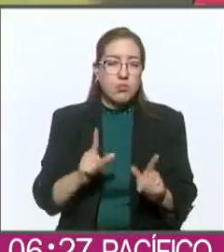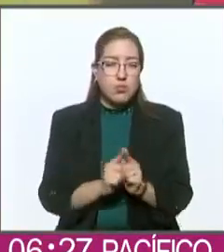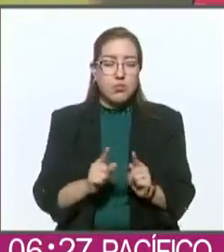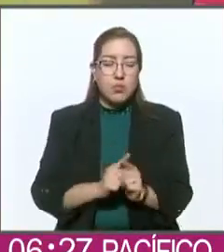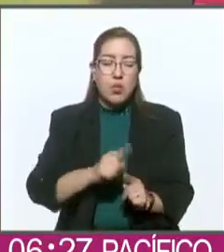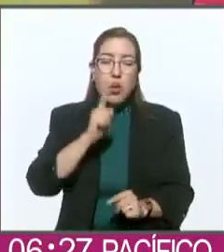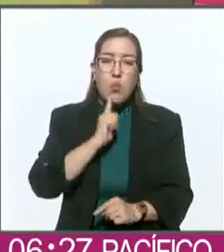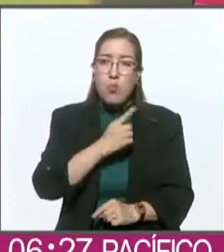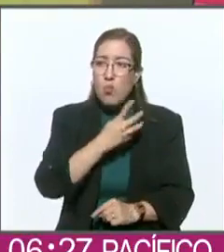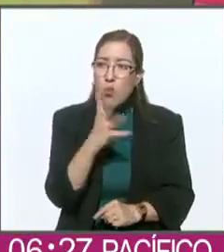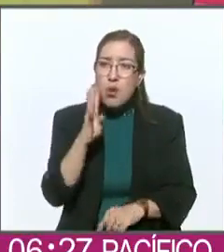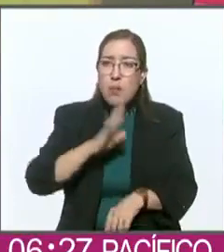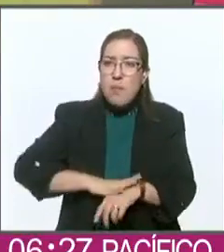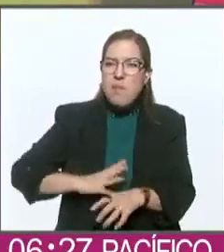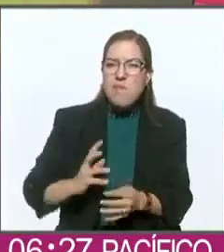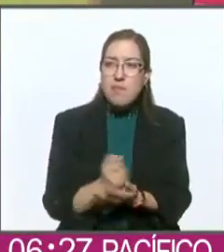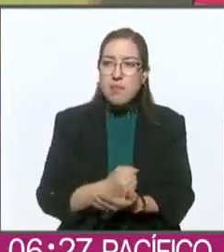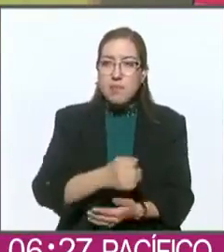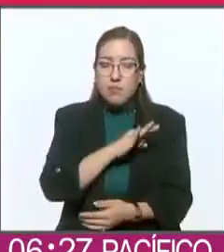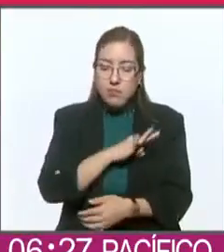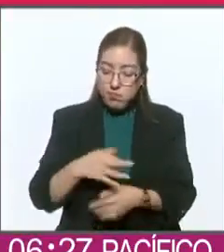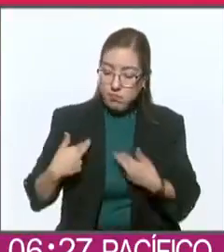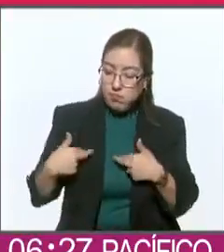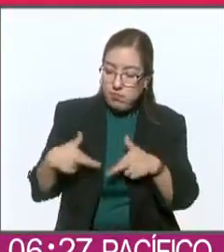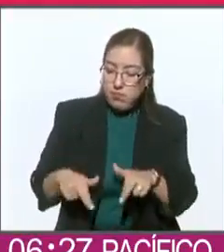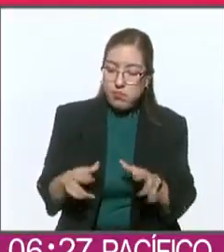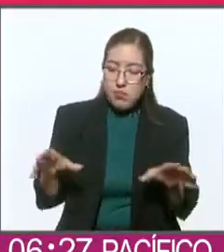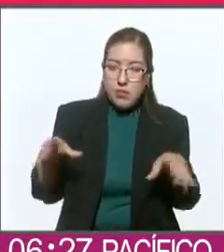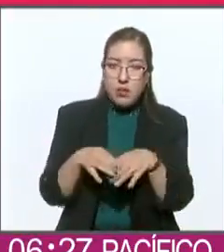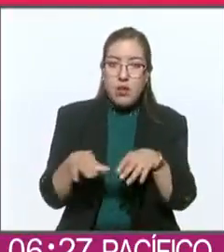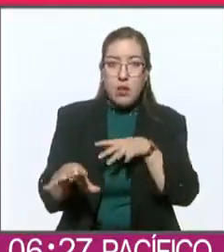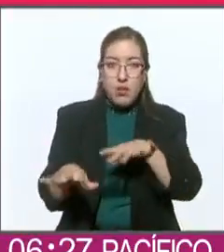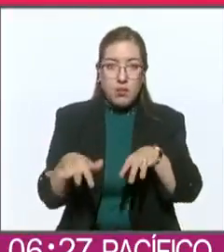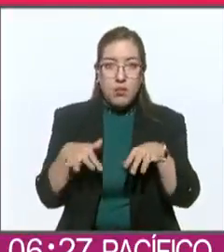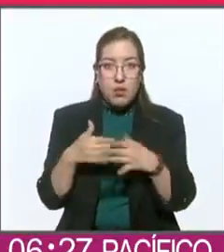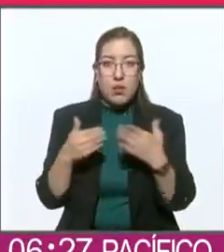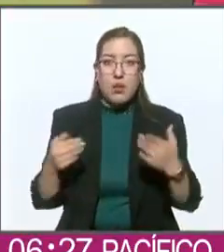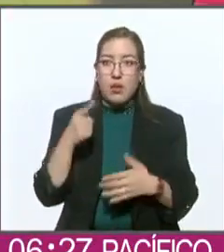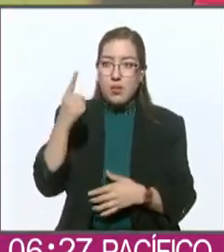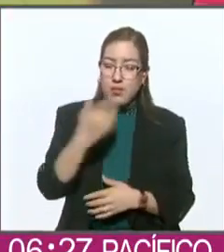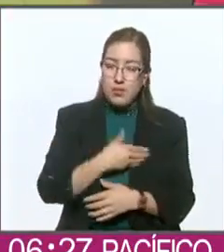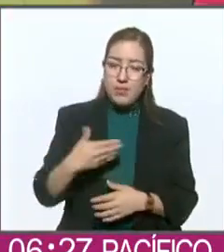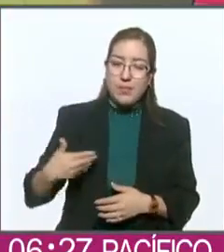Las mujeres están ganando más espacios en el Congreso. Ahora usted presidirá el Senado.